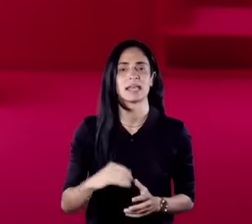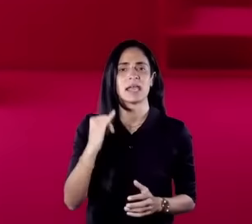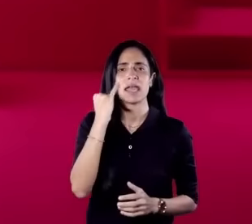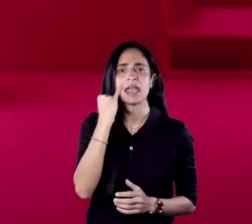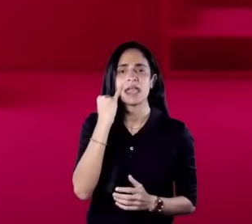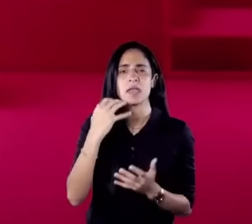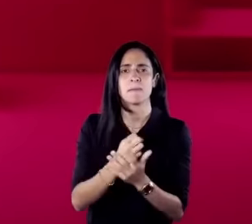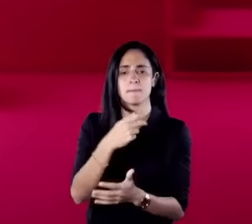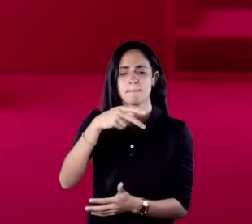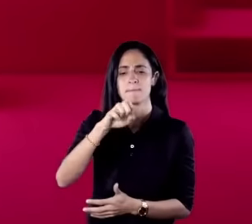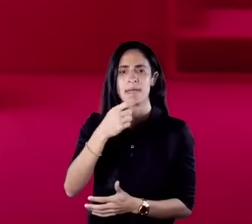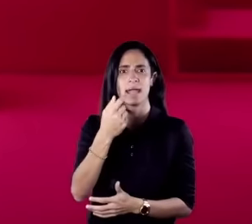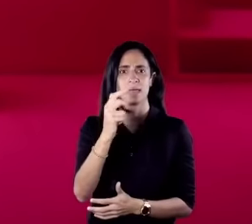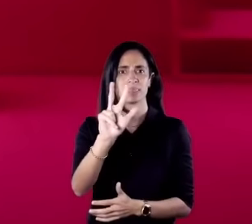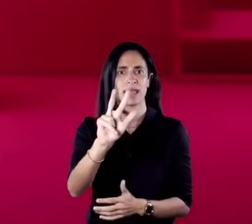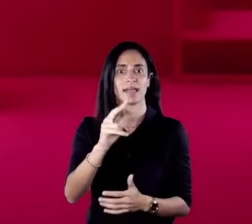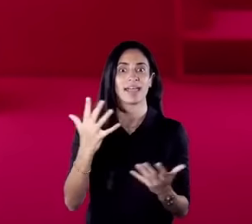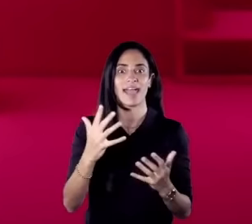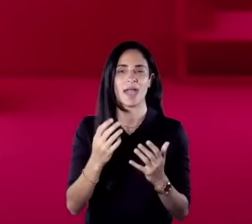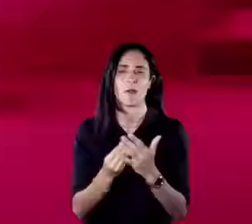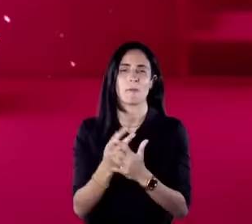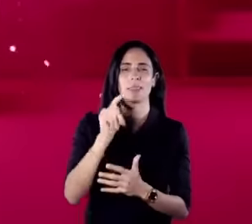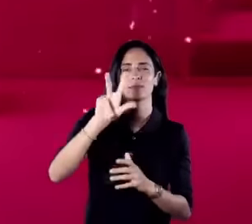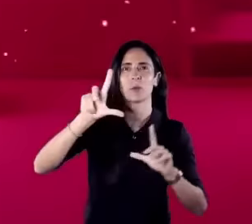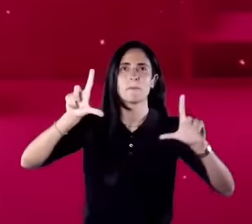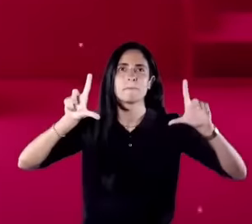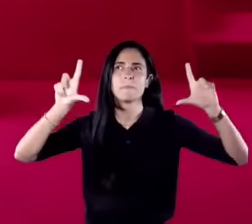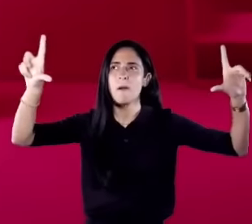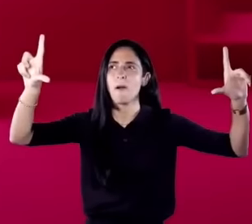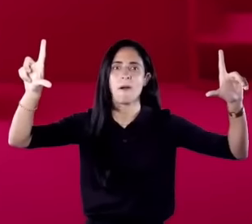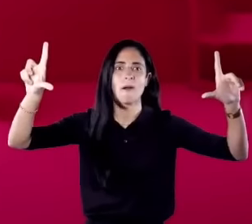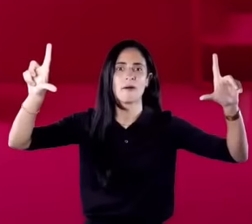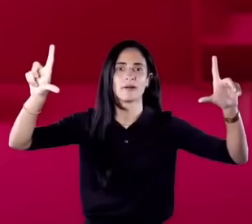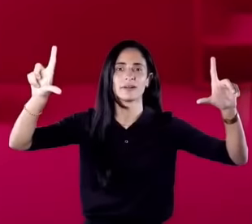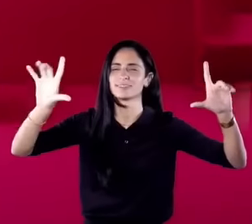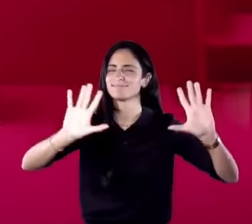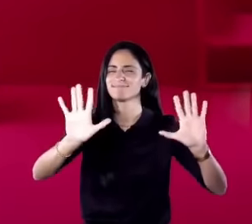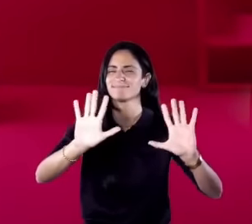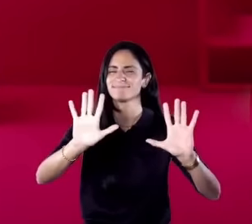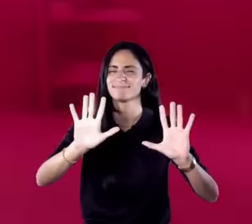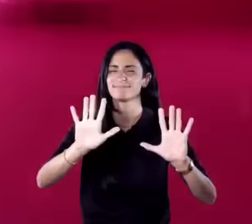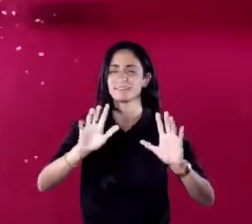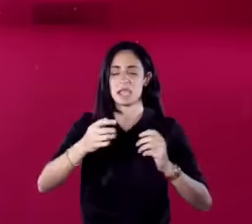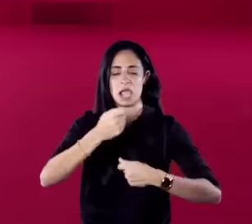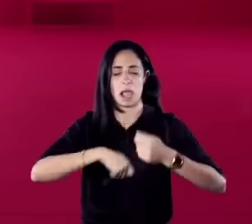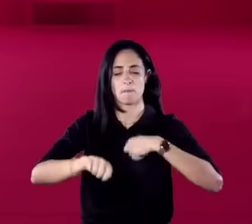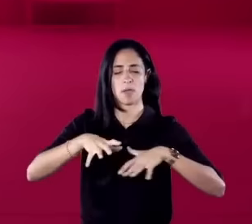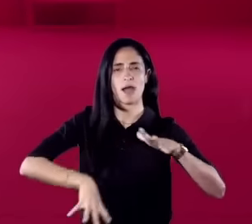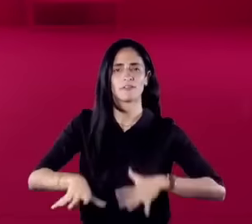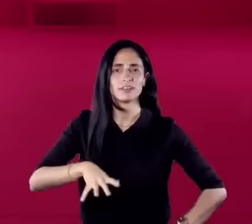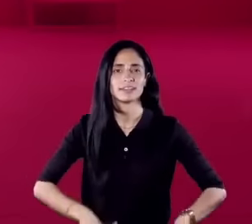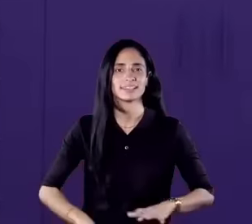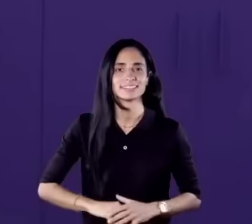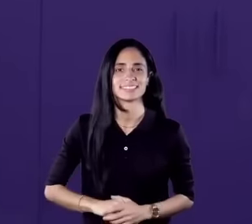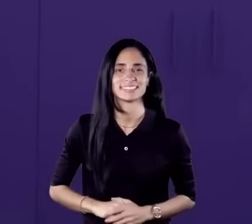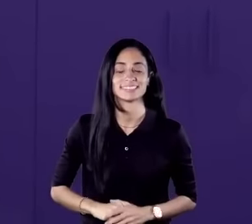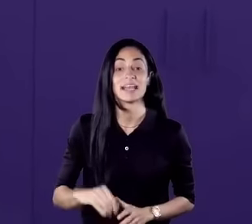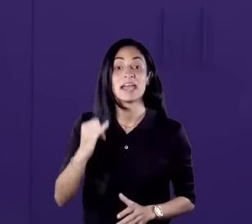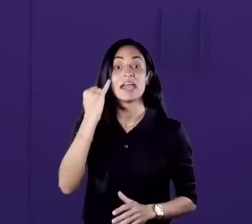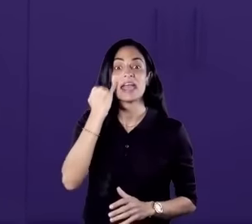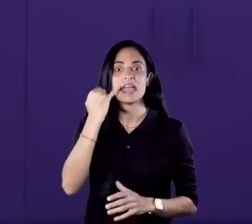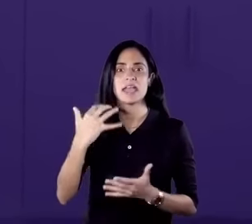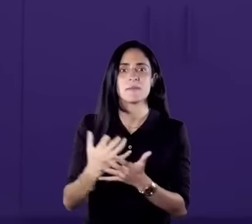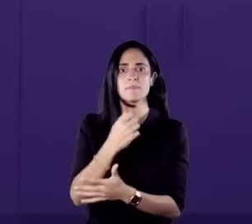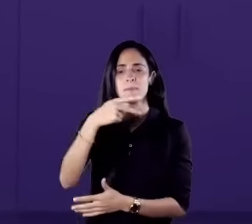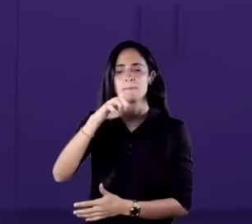haría si me pego en el Pega 3? Me compro un televisor. O mejor, me cambio de outfit. Si yo me pego